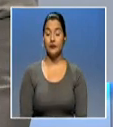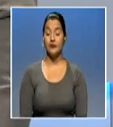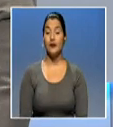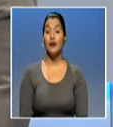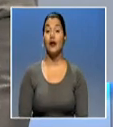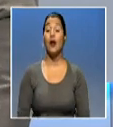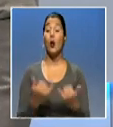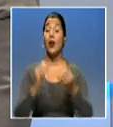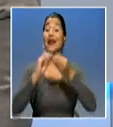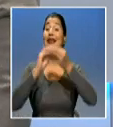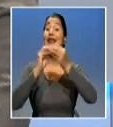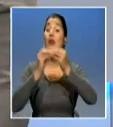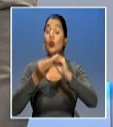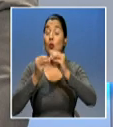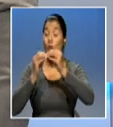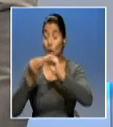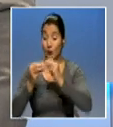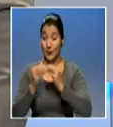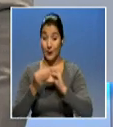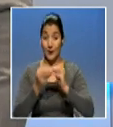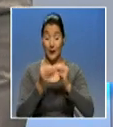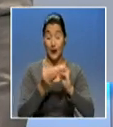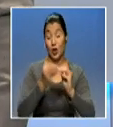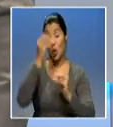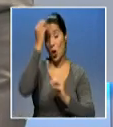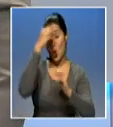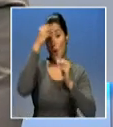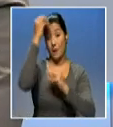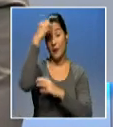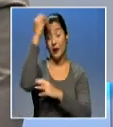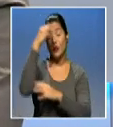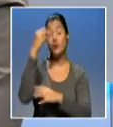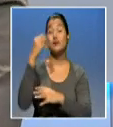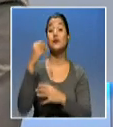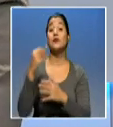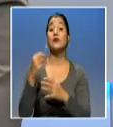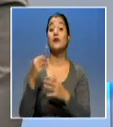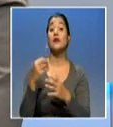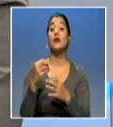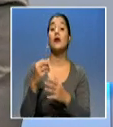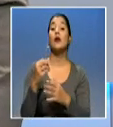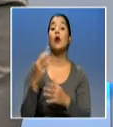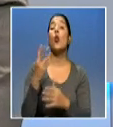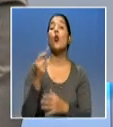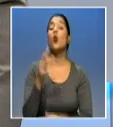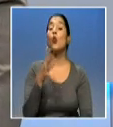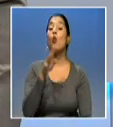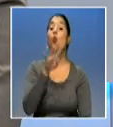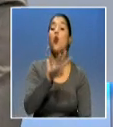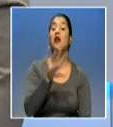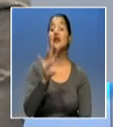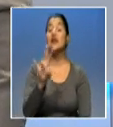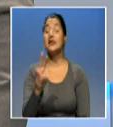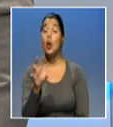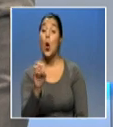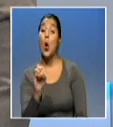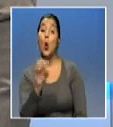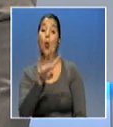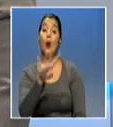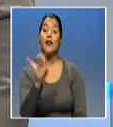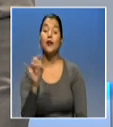El número de argumentos, según el propio juez indicó, llega al orden de 47-48 motivos de